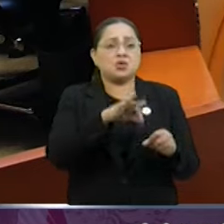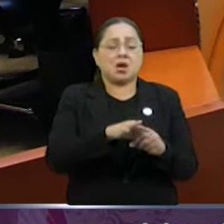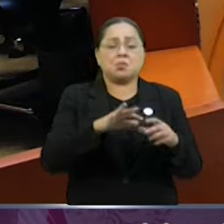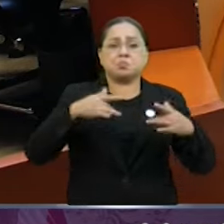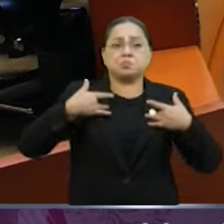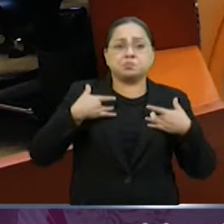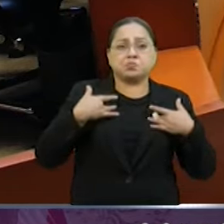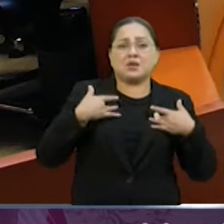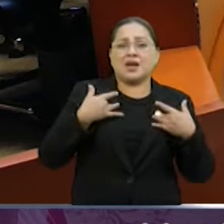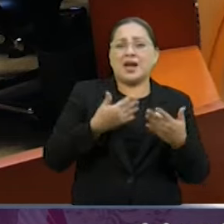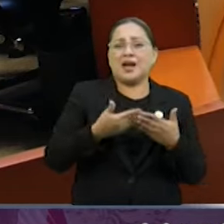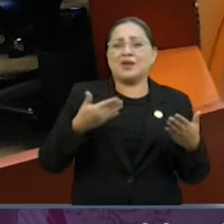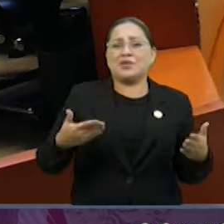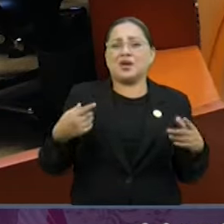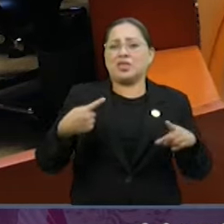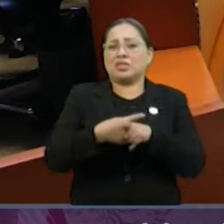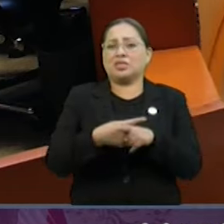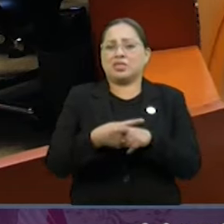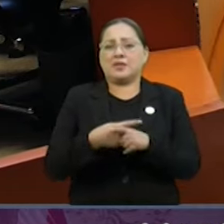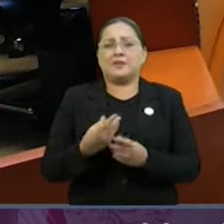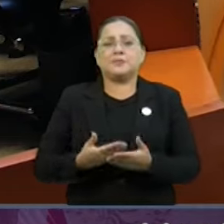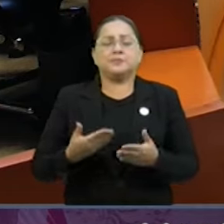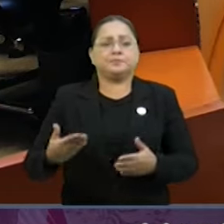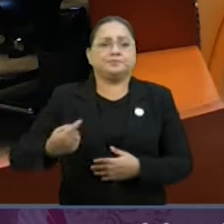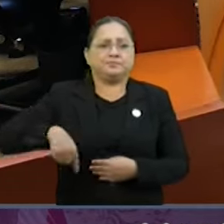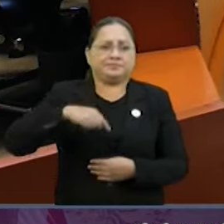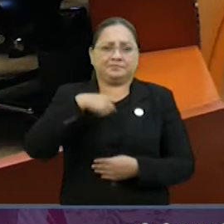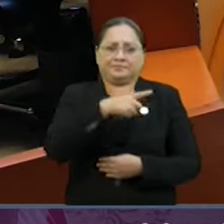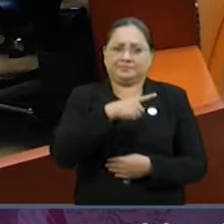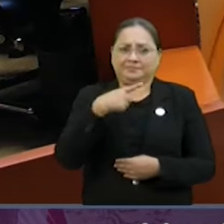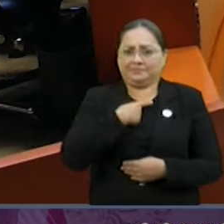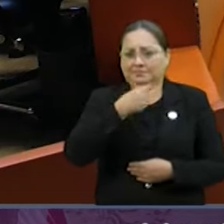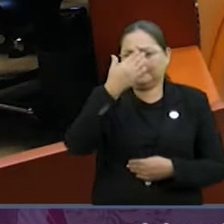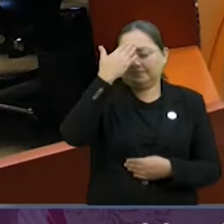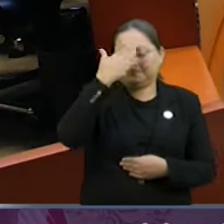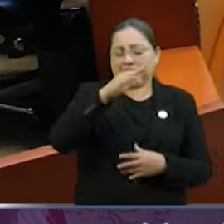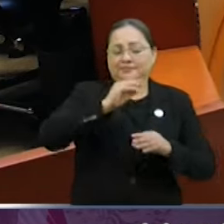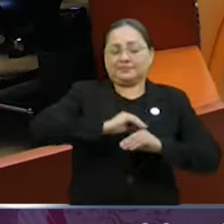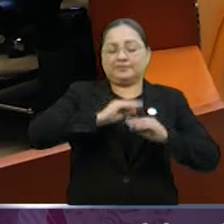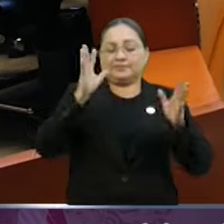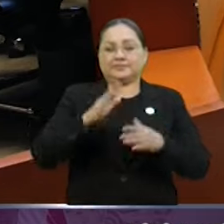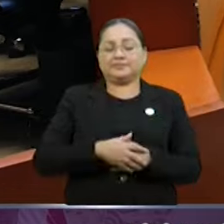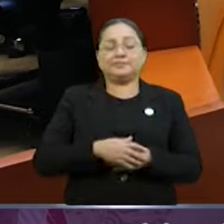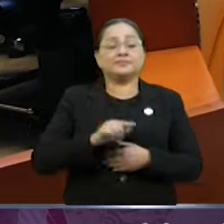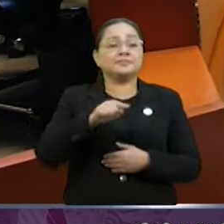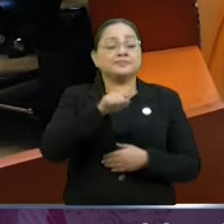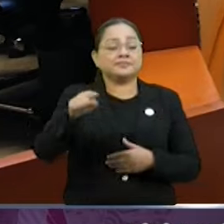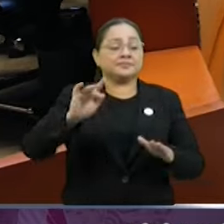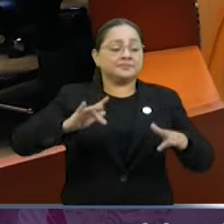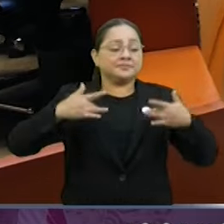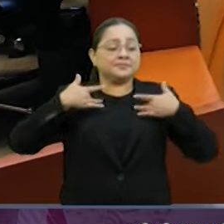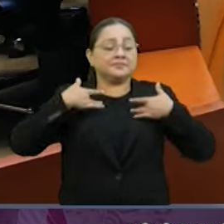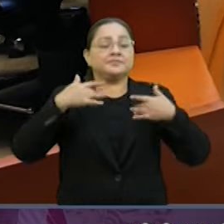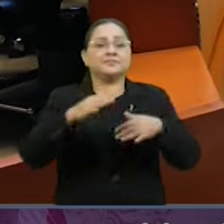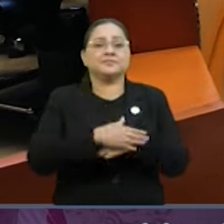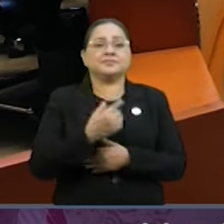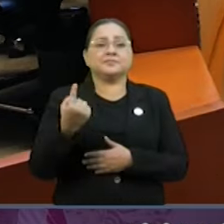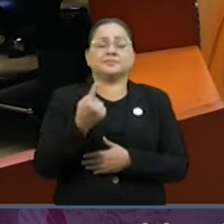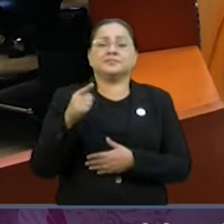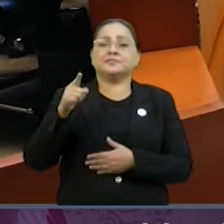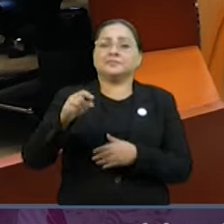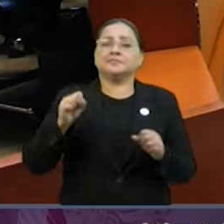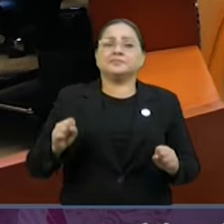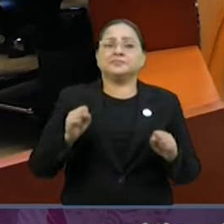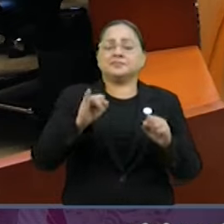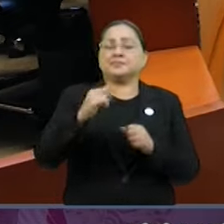Vaya incongruencia. Y seamos claros, van en abstención porque de ninguna manera están dispuestas